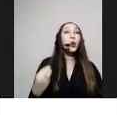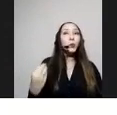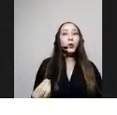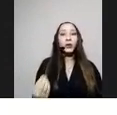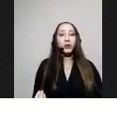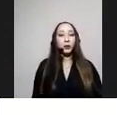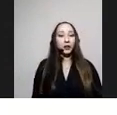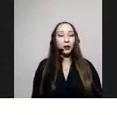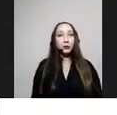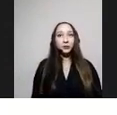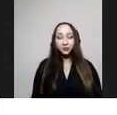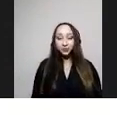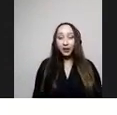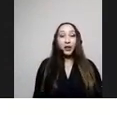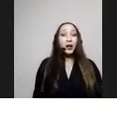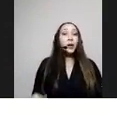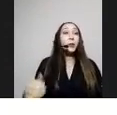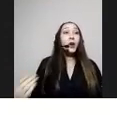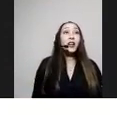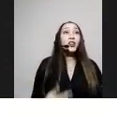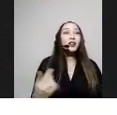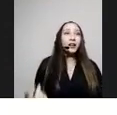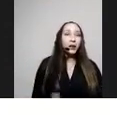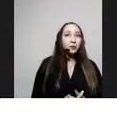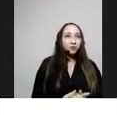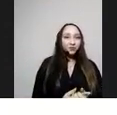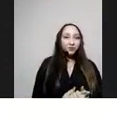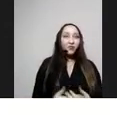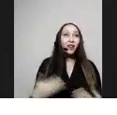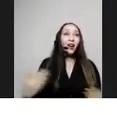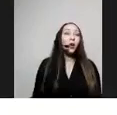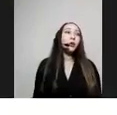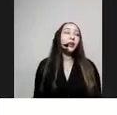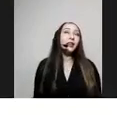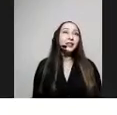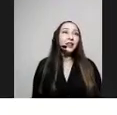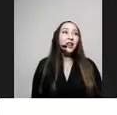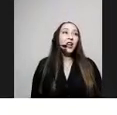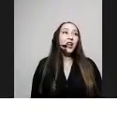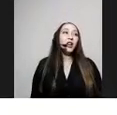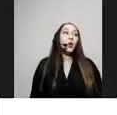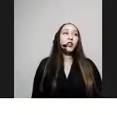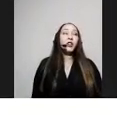dado muy buenos resultados. Pero ahora yo les traigo a ustedes